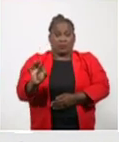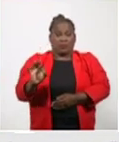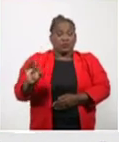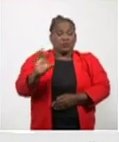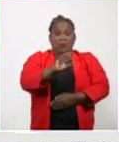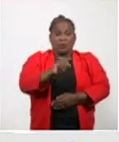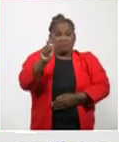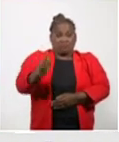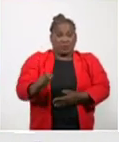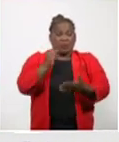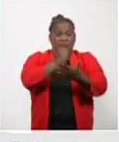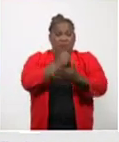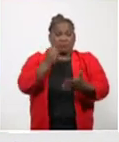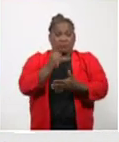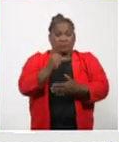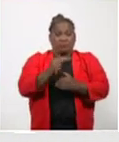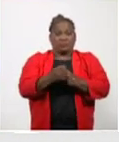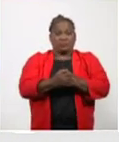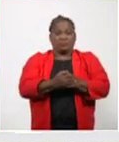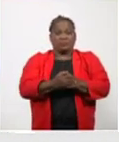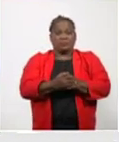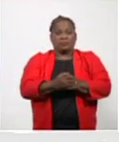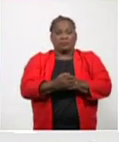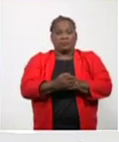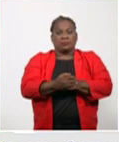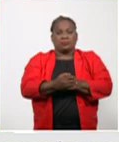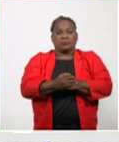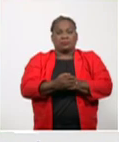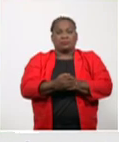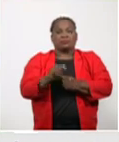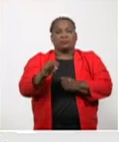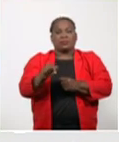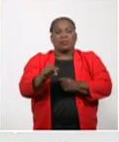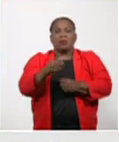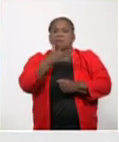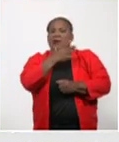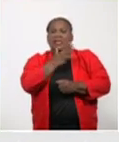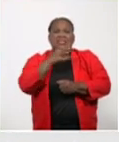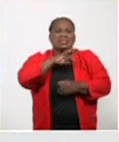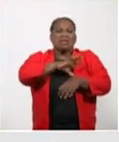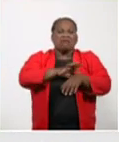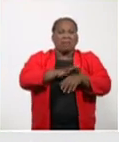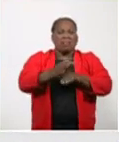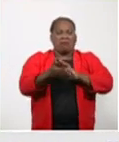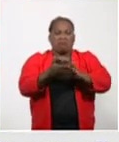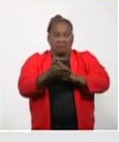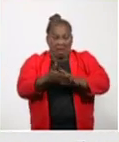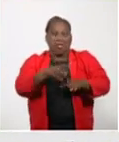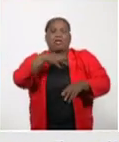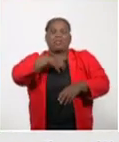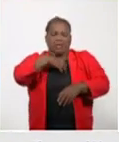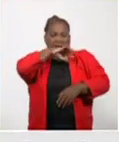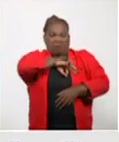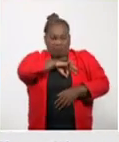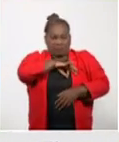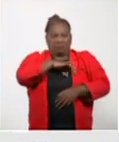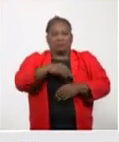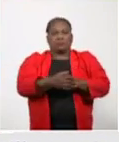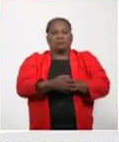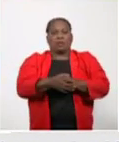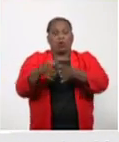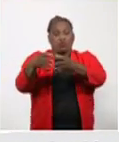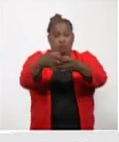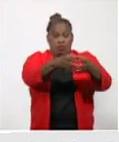diagnosticados pues han sido asintomáticos en el momento que se hace el diagnóstico. Por grupos de